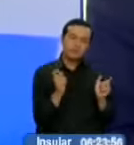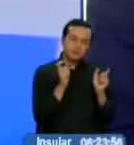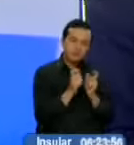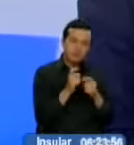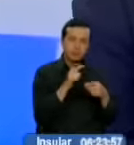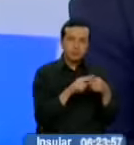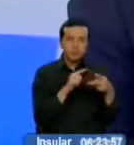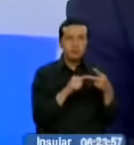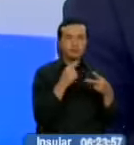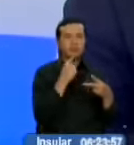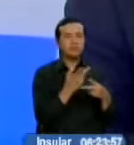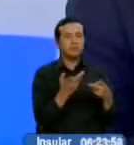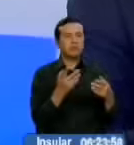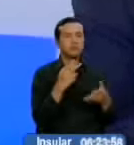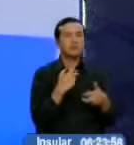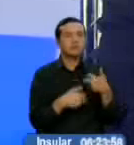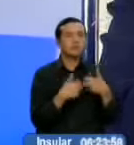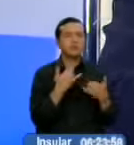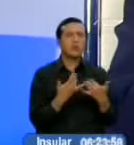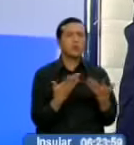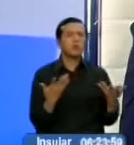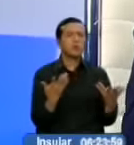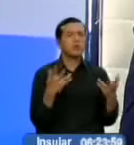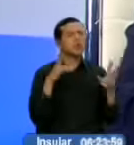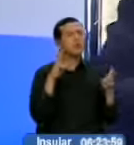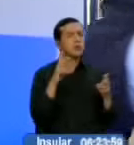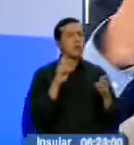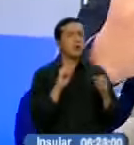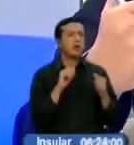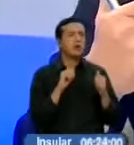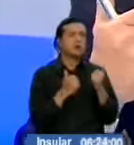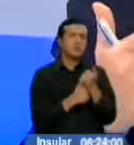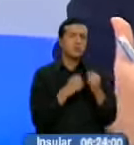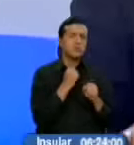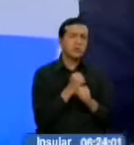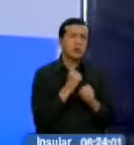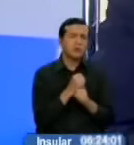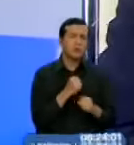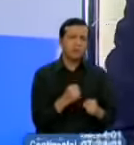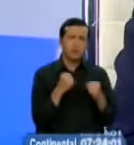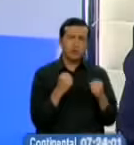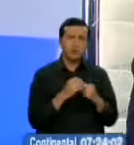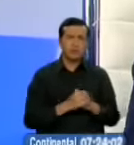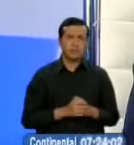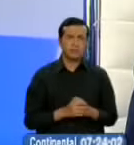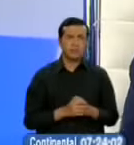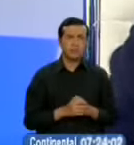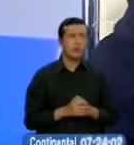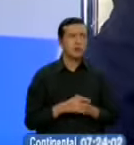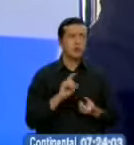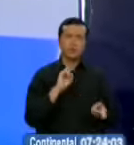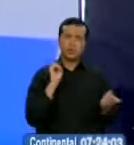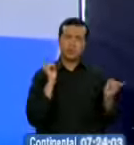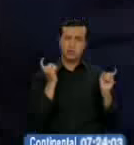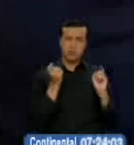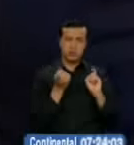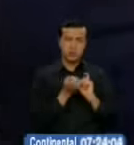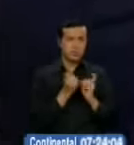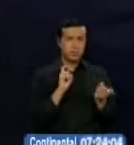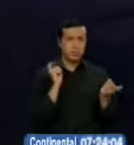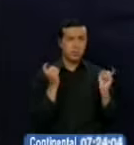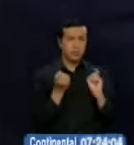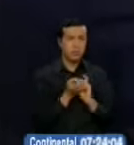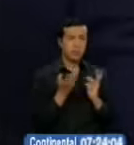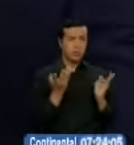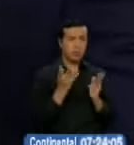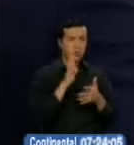y dijiste, lo que pasa es que aquí el tema del subempleo es fuerte, pero ¿cómo transformar